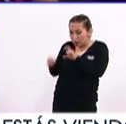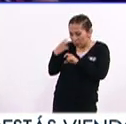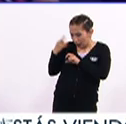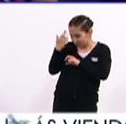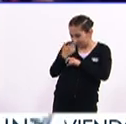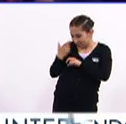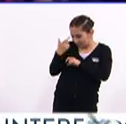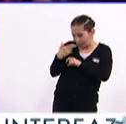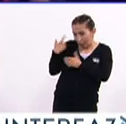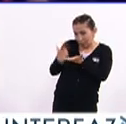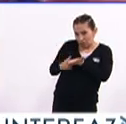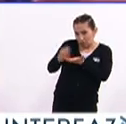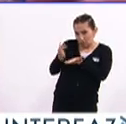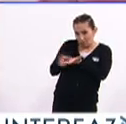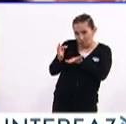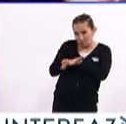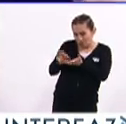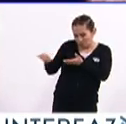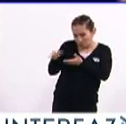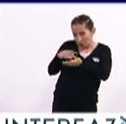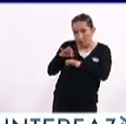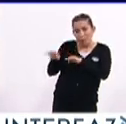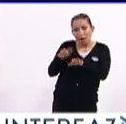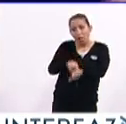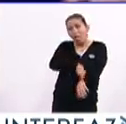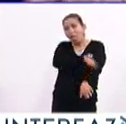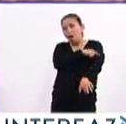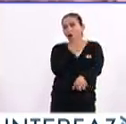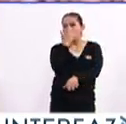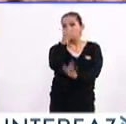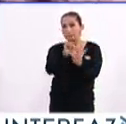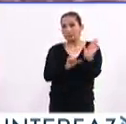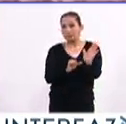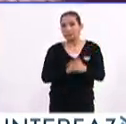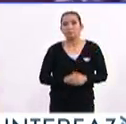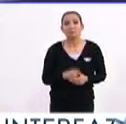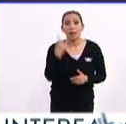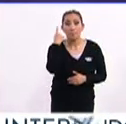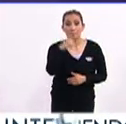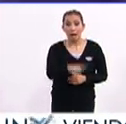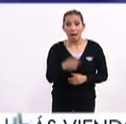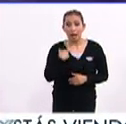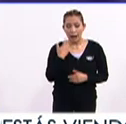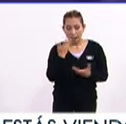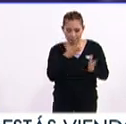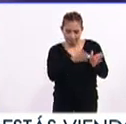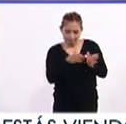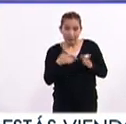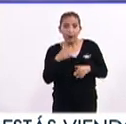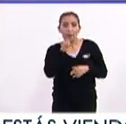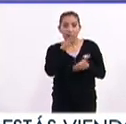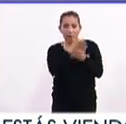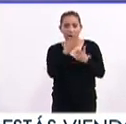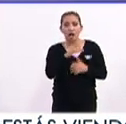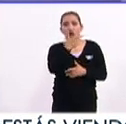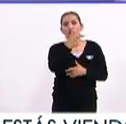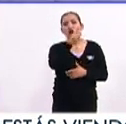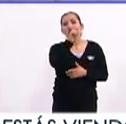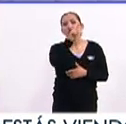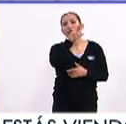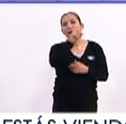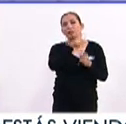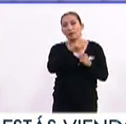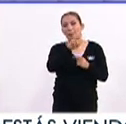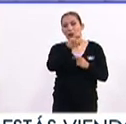revisar sus propiedades magnéticas, una labor que duró cerca de 8 meses. Para la datación, en la que también participan Gloria Torres,